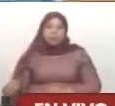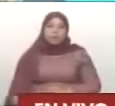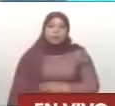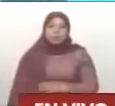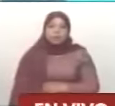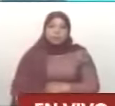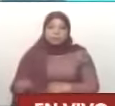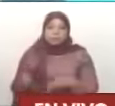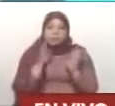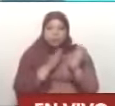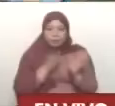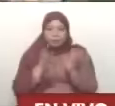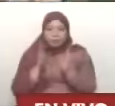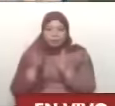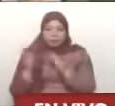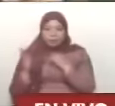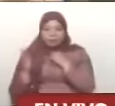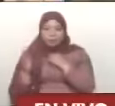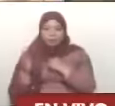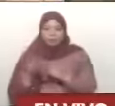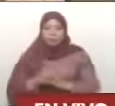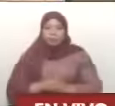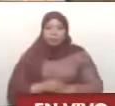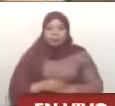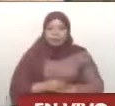fase organizativa.